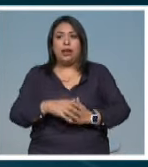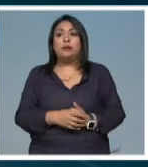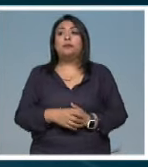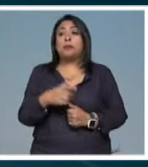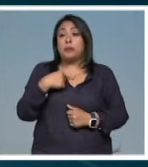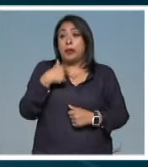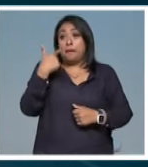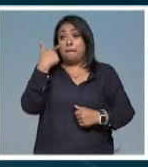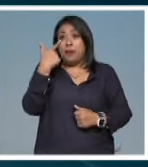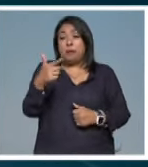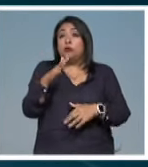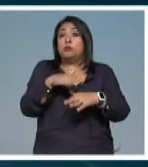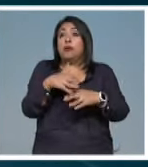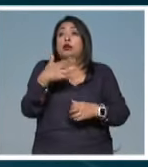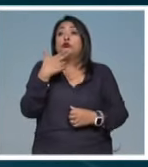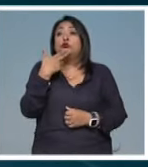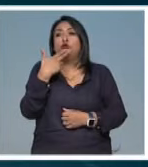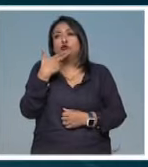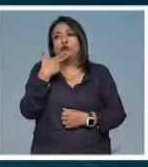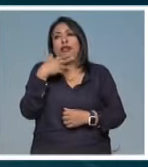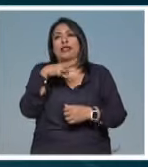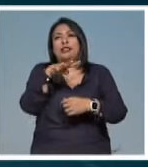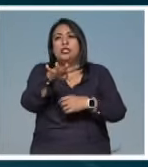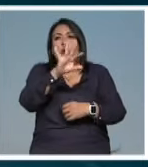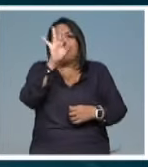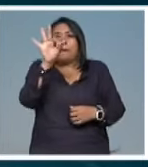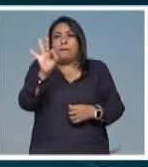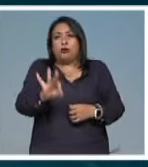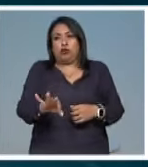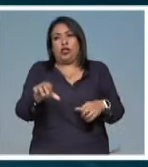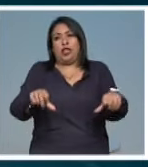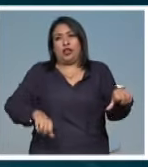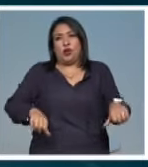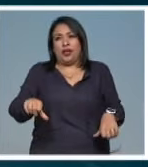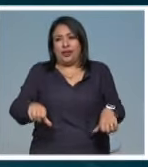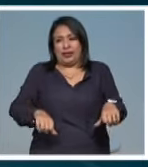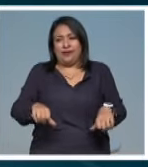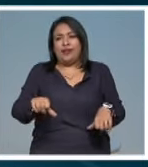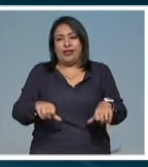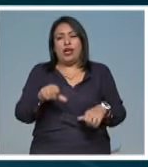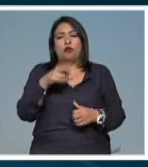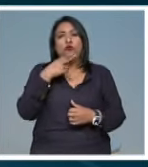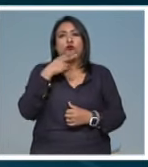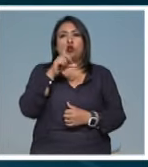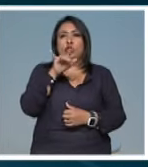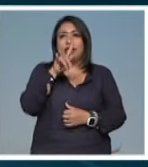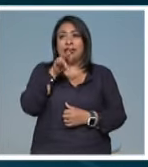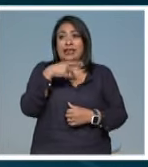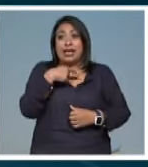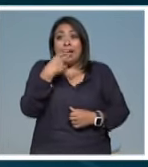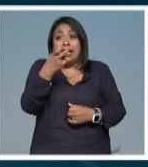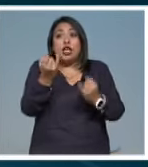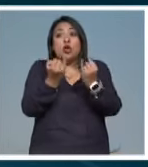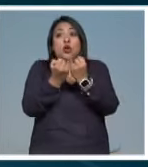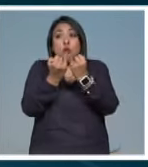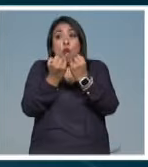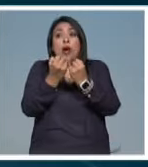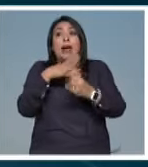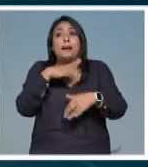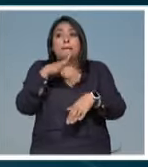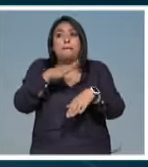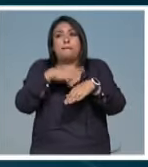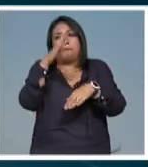Hemos visto que se aumentó un 19% de las actividades digitales y en ese sentido también ha habido un